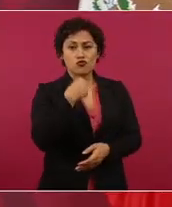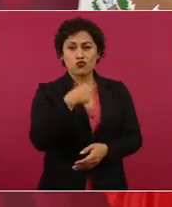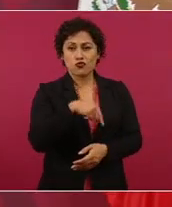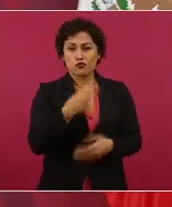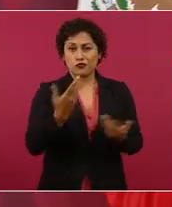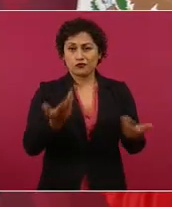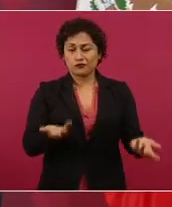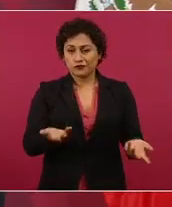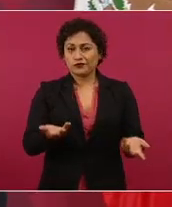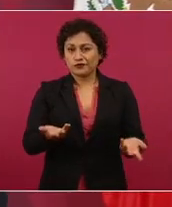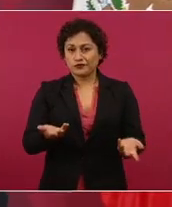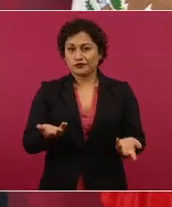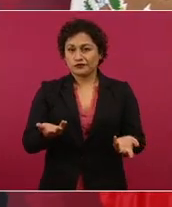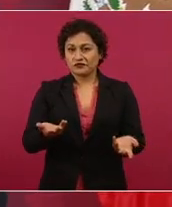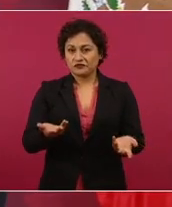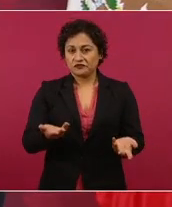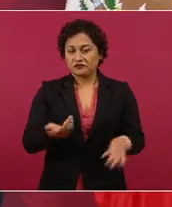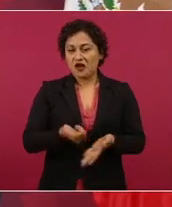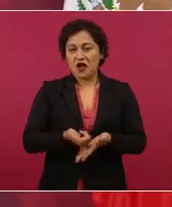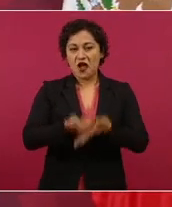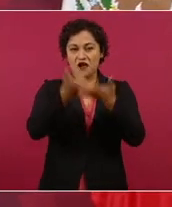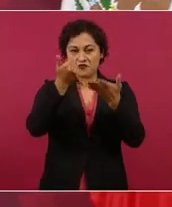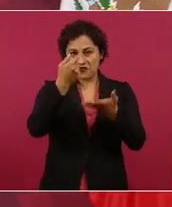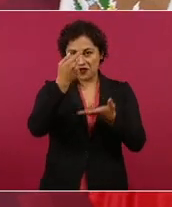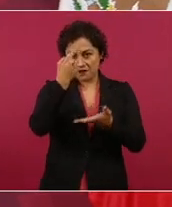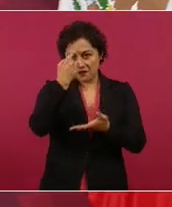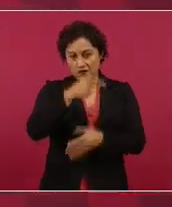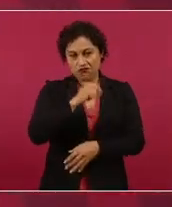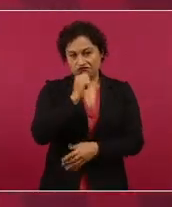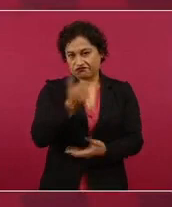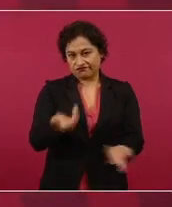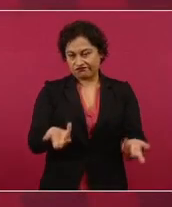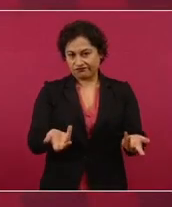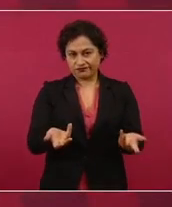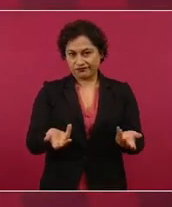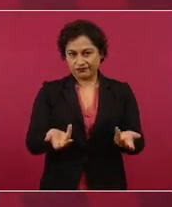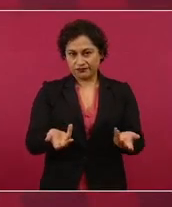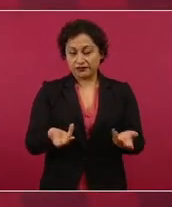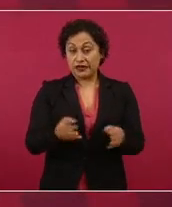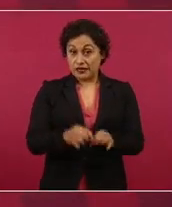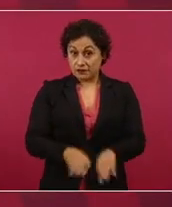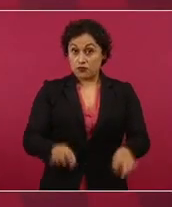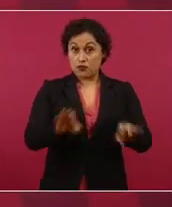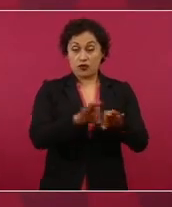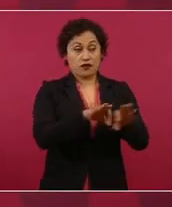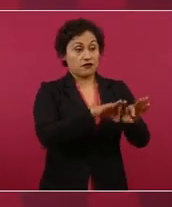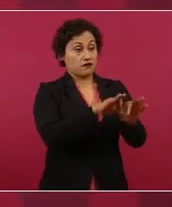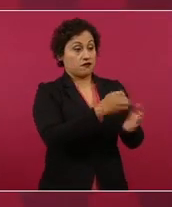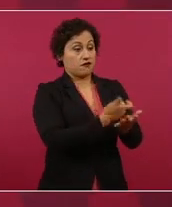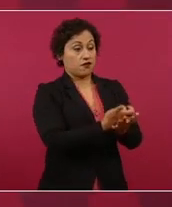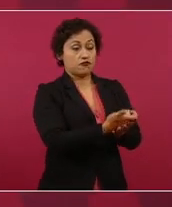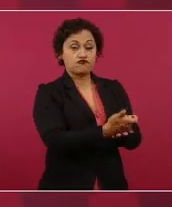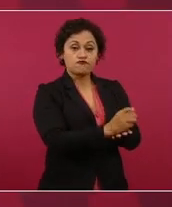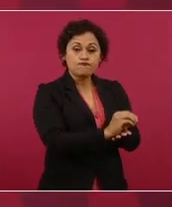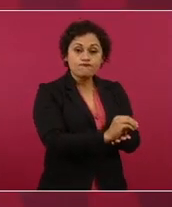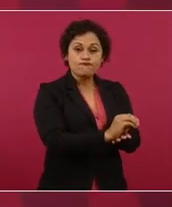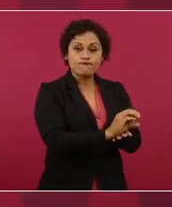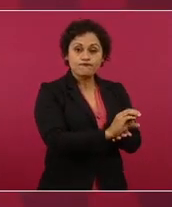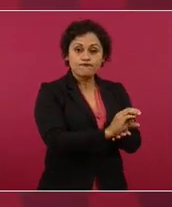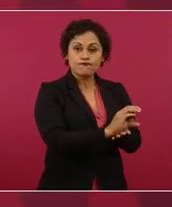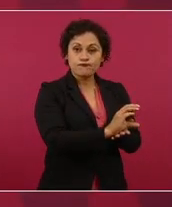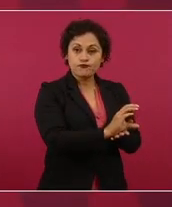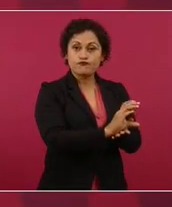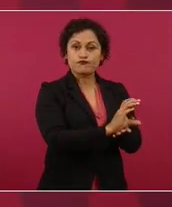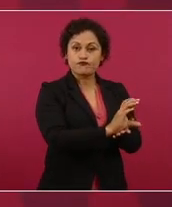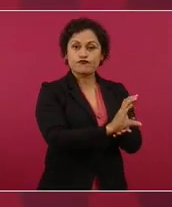favorable a la economía popular. Lo importante es que aumente el salario y que